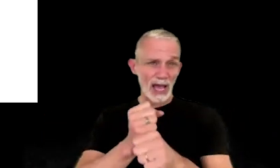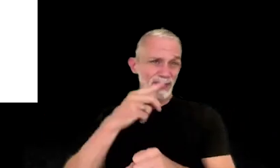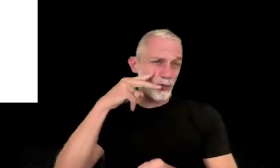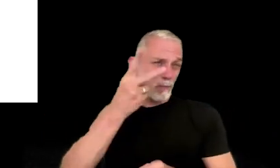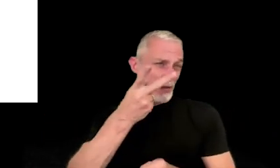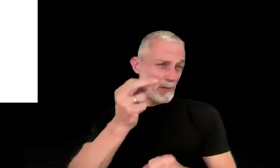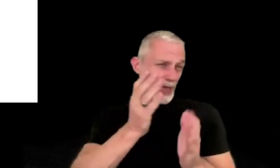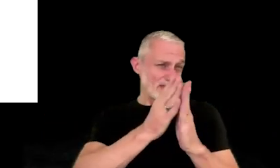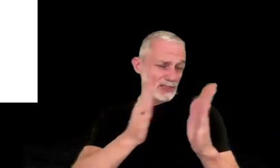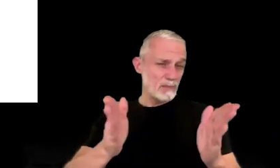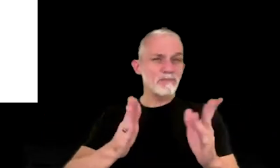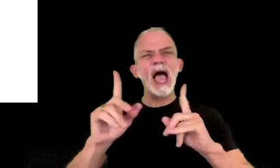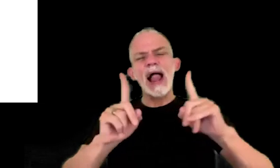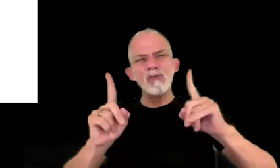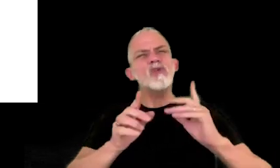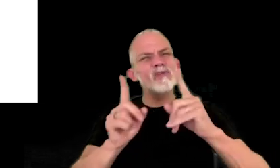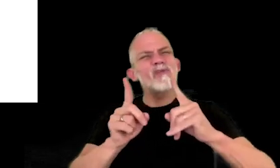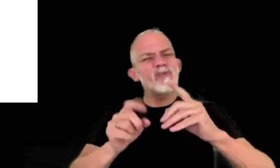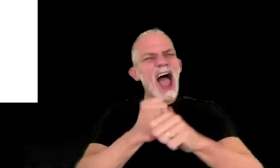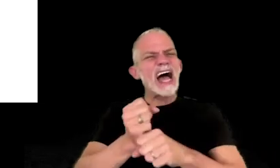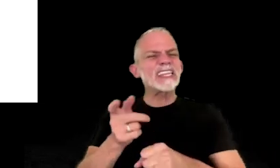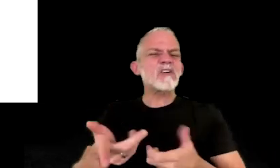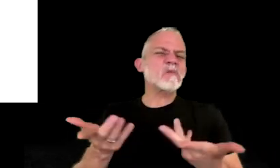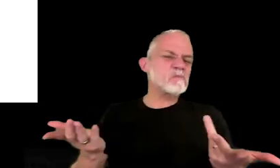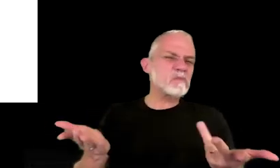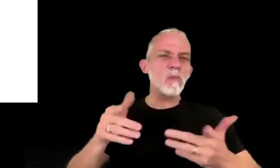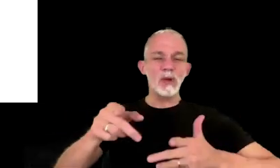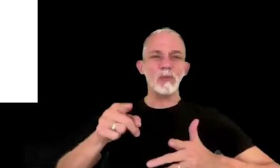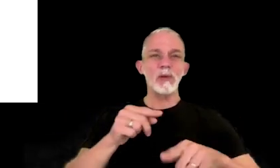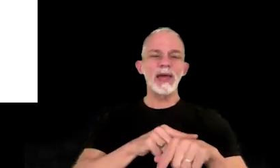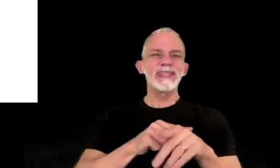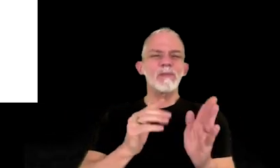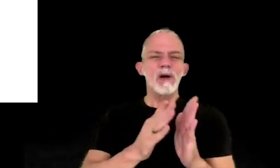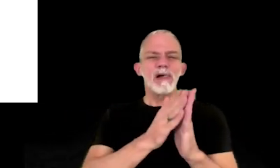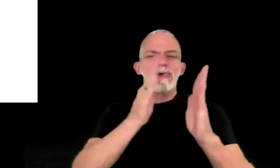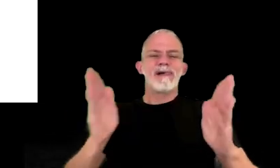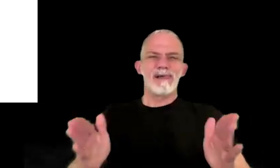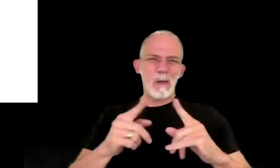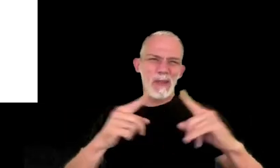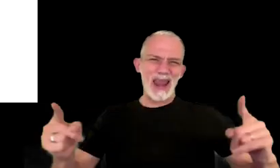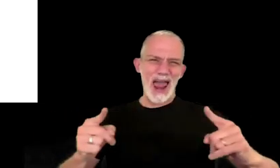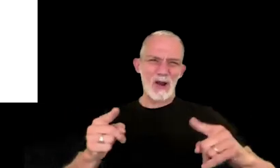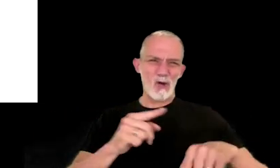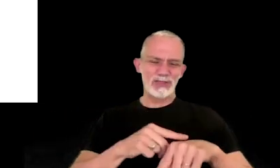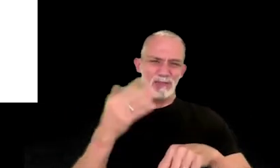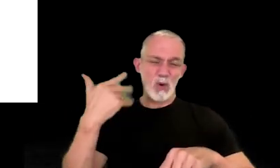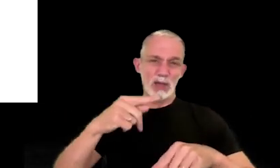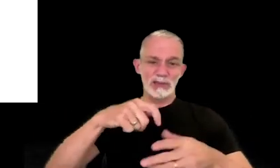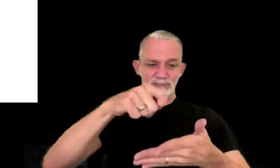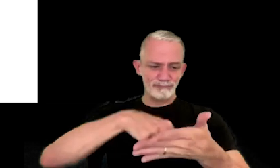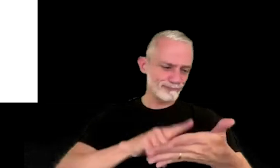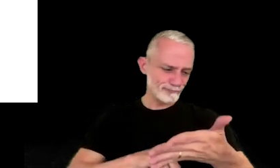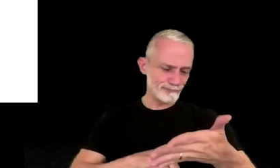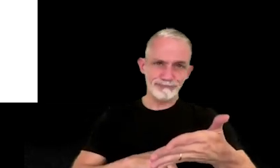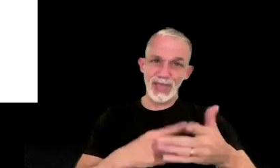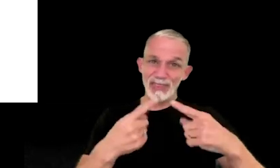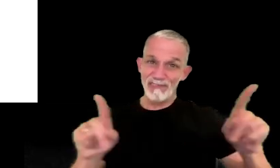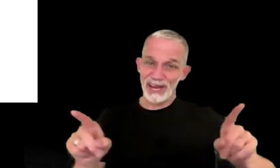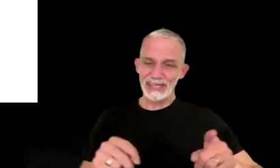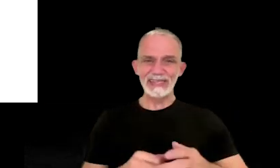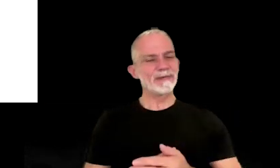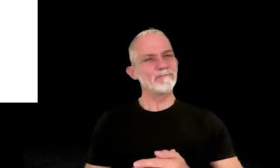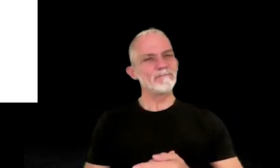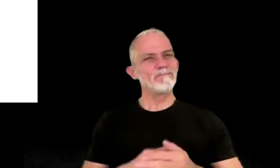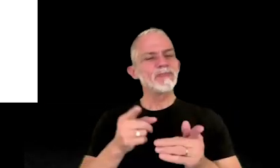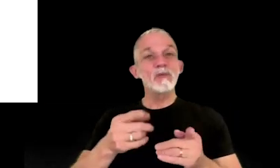haber alguno que esté vigente hoy, pero fue porque el plazo había sido más amplio que el establecido para los otros.